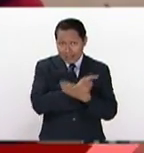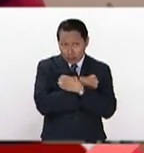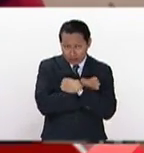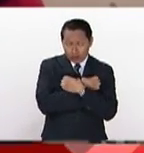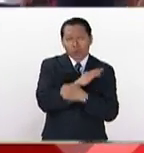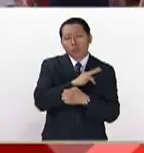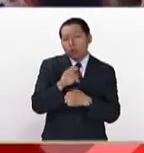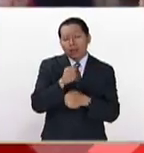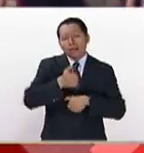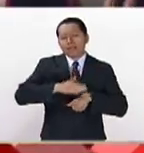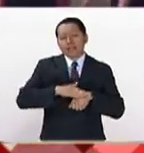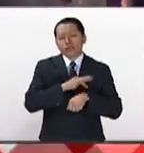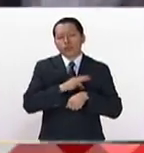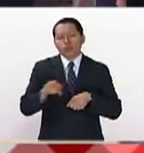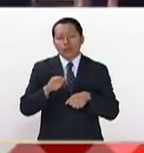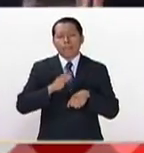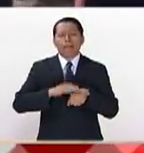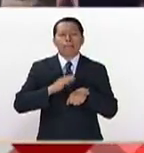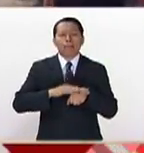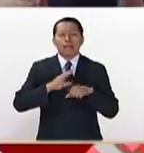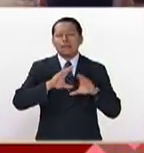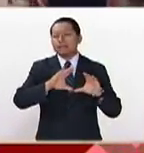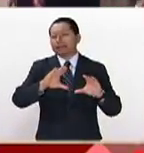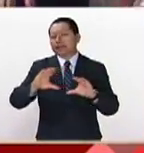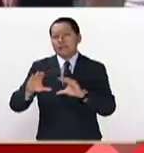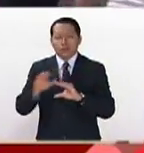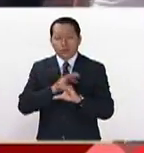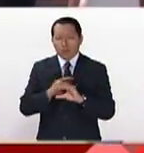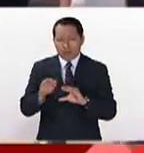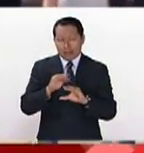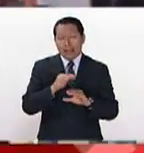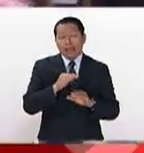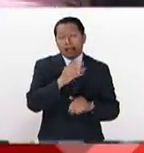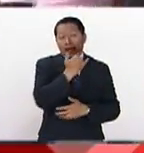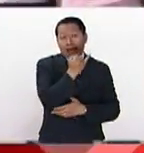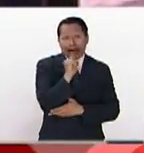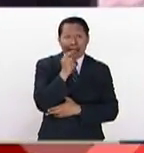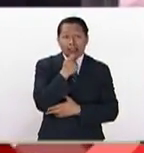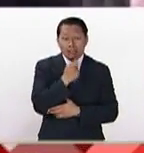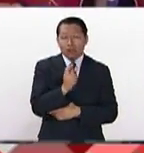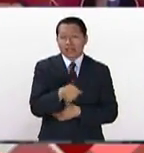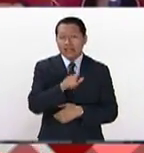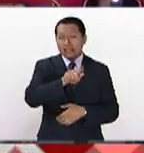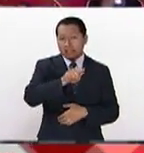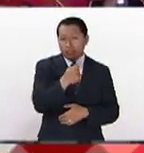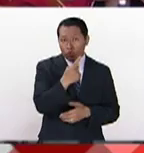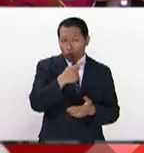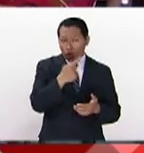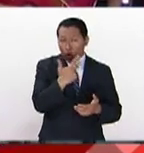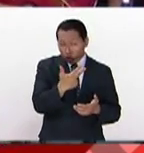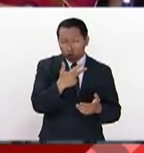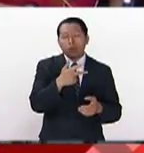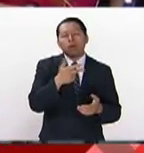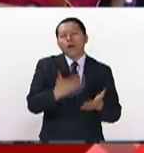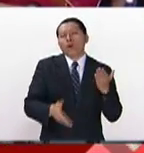educativa, durante la administración aumentó la cobertura. En educación preescolar, la cobertura pasó del 70.8 al